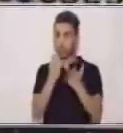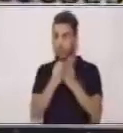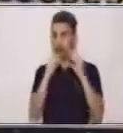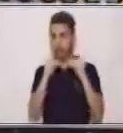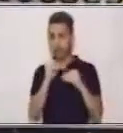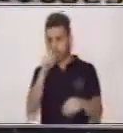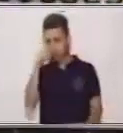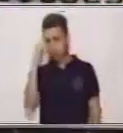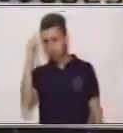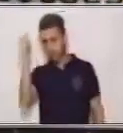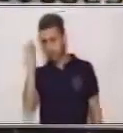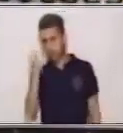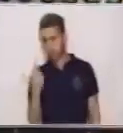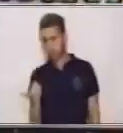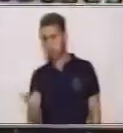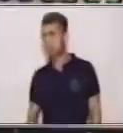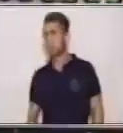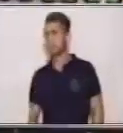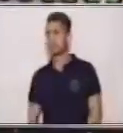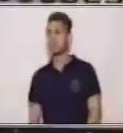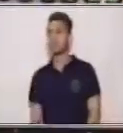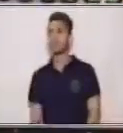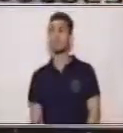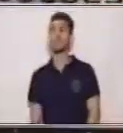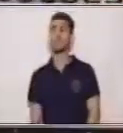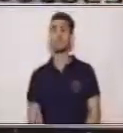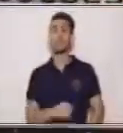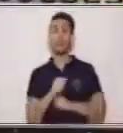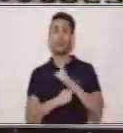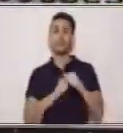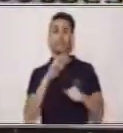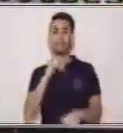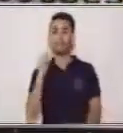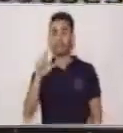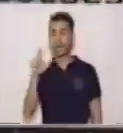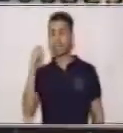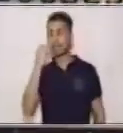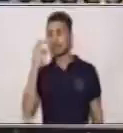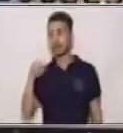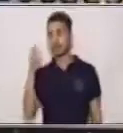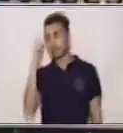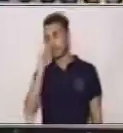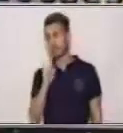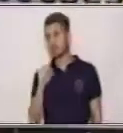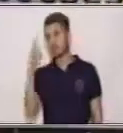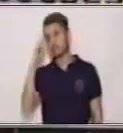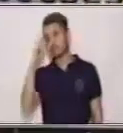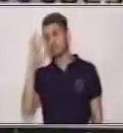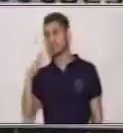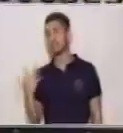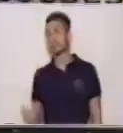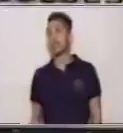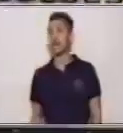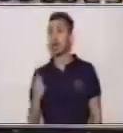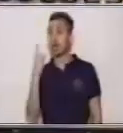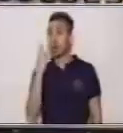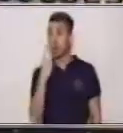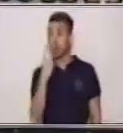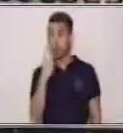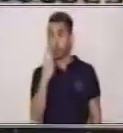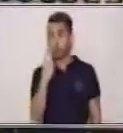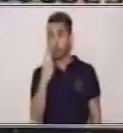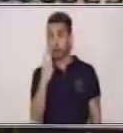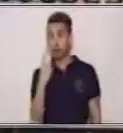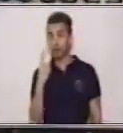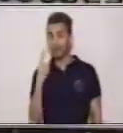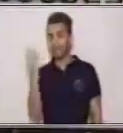eres muy inteligente allá en casa. Y vamos a aprender las fracciones. Vamos a recordar que una fracción